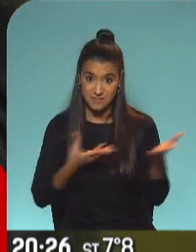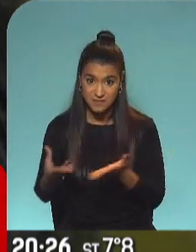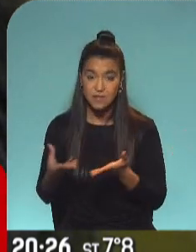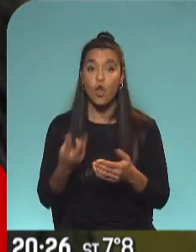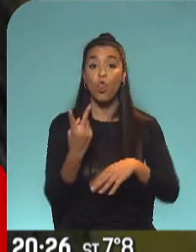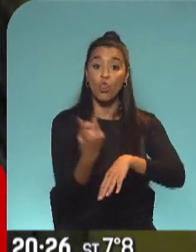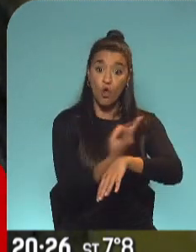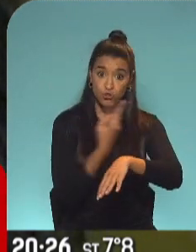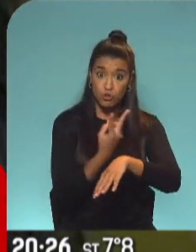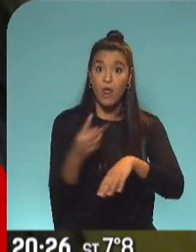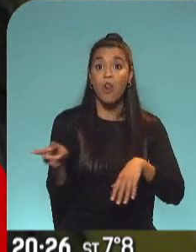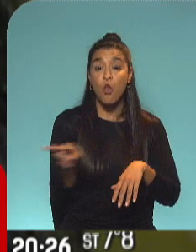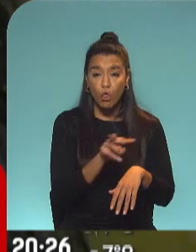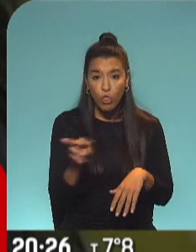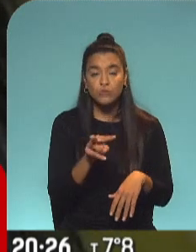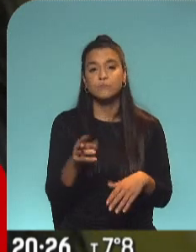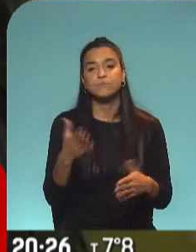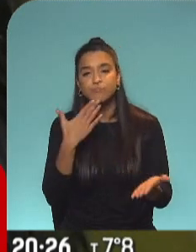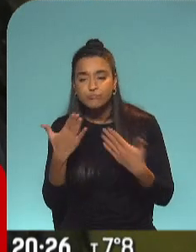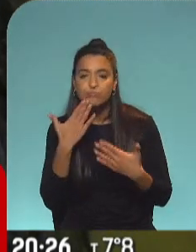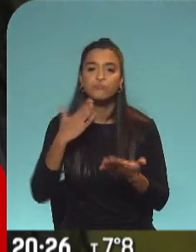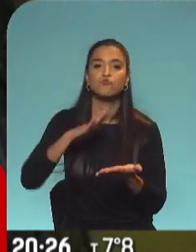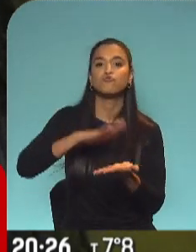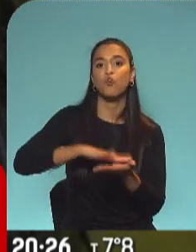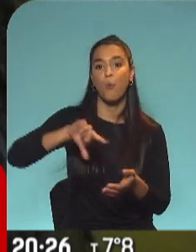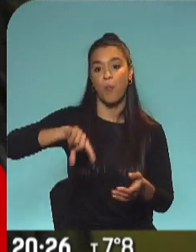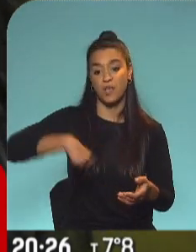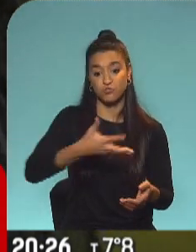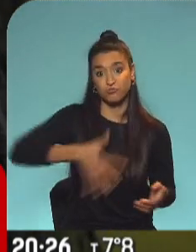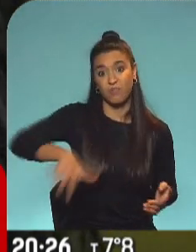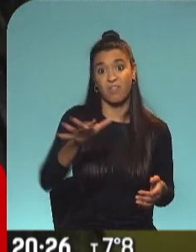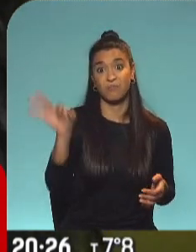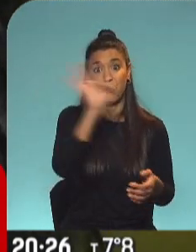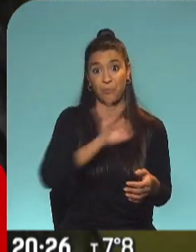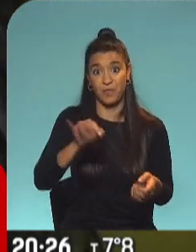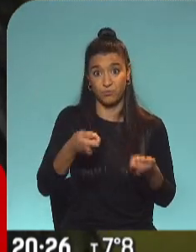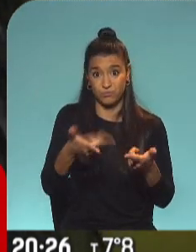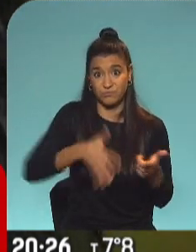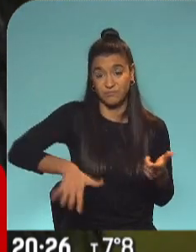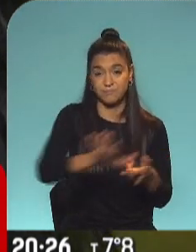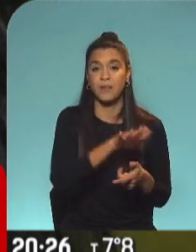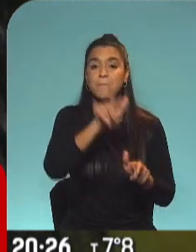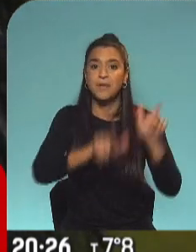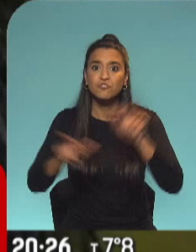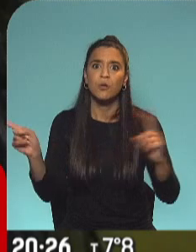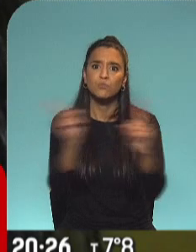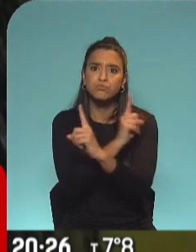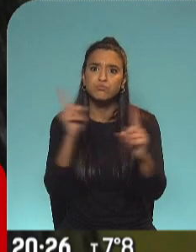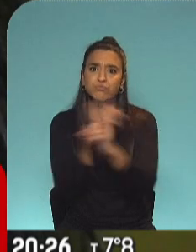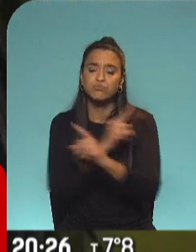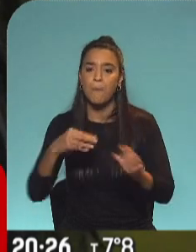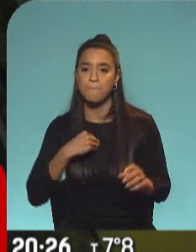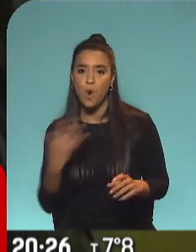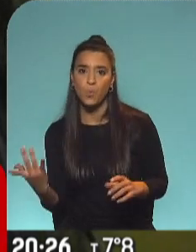de 2 horas, ambos funcionarios se refirieron a la circulación comunitaria del COVID-19 y la cantidad de gente que se traslada diariamente desde la